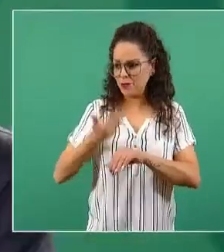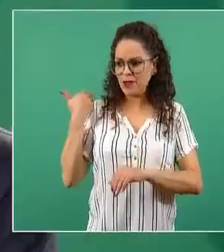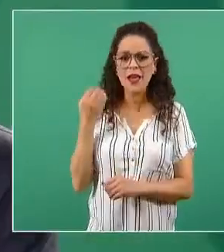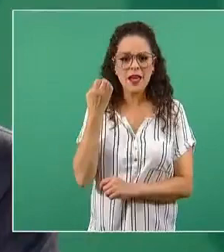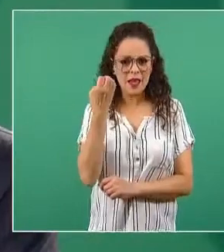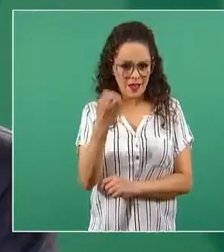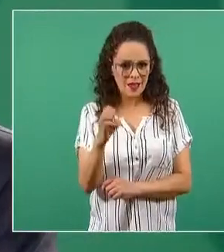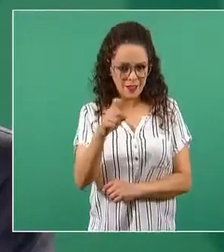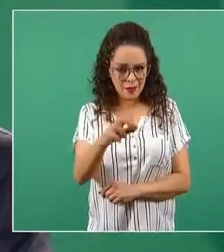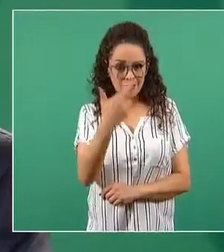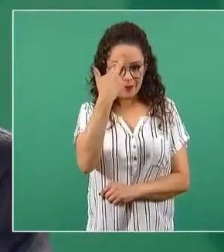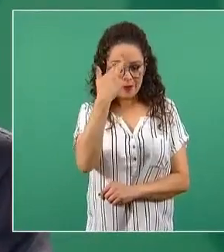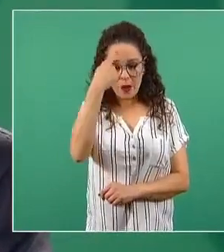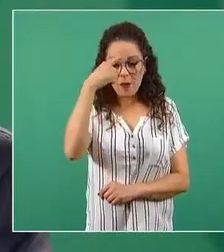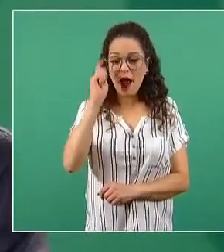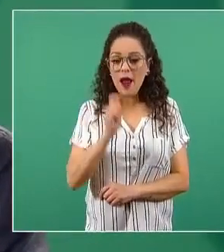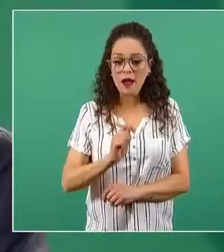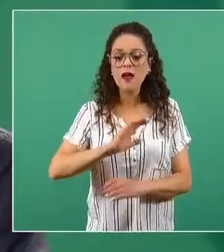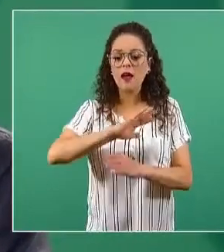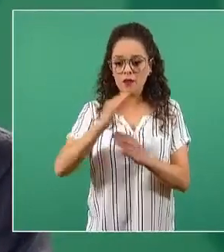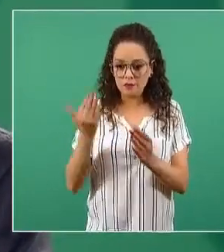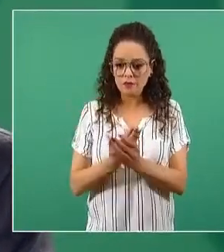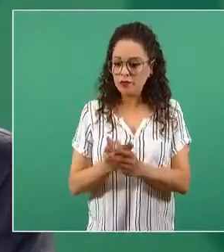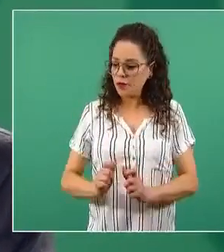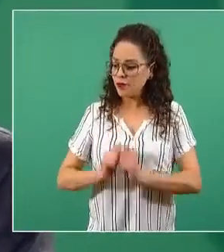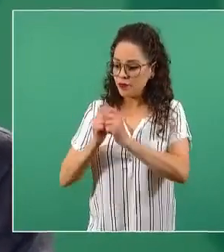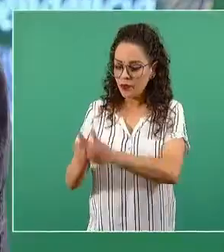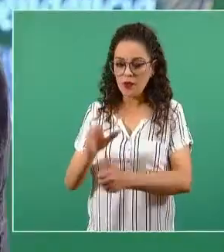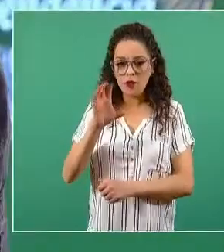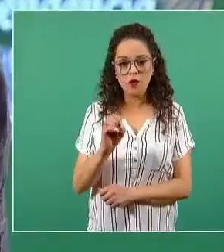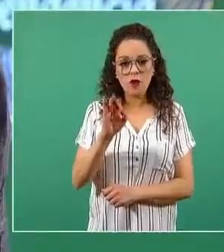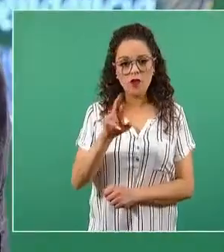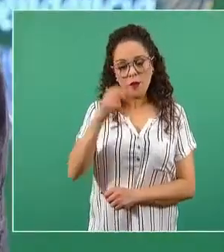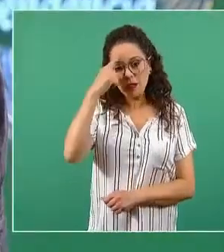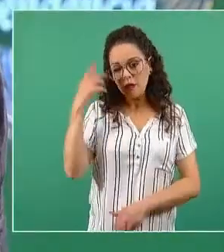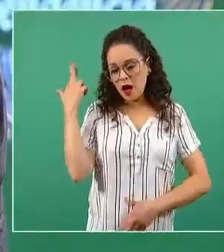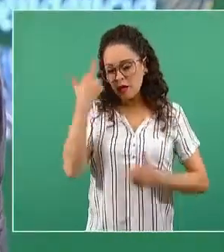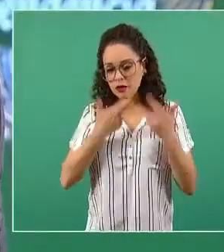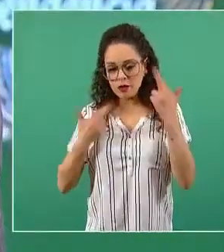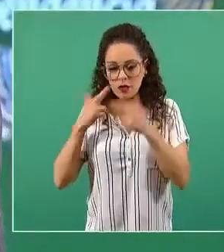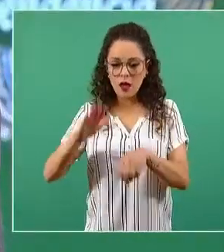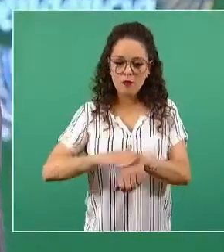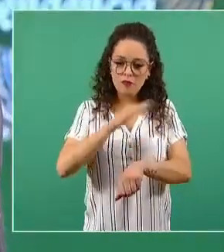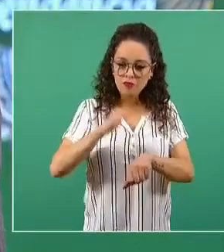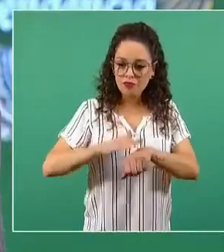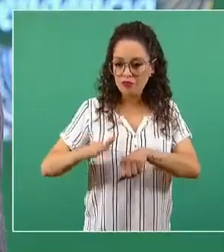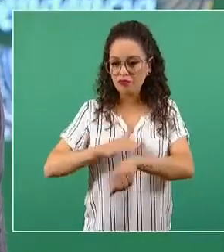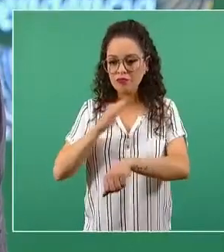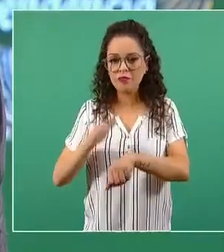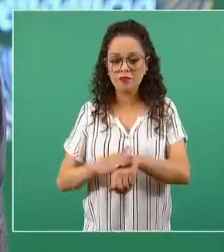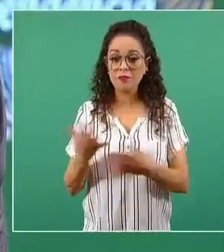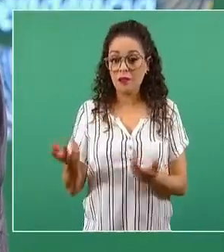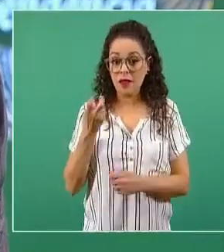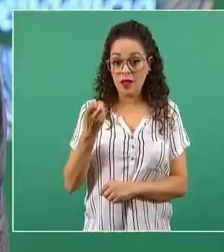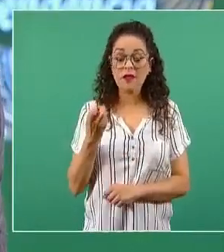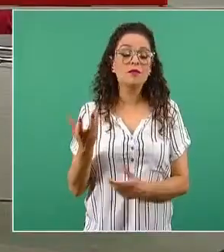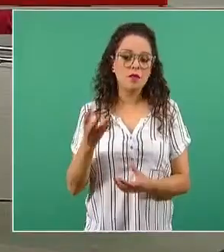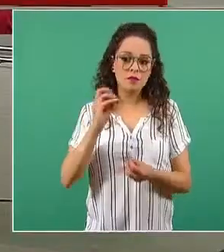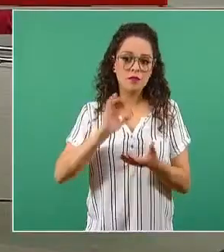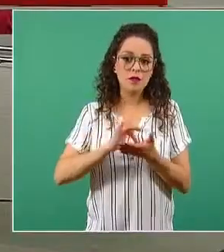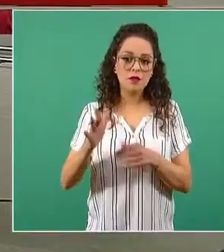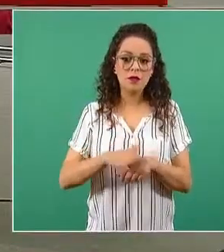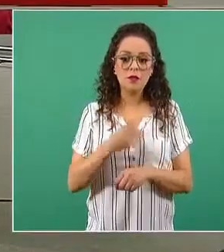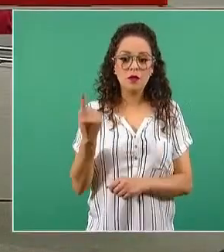para que fuera incorporado directamente a COFEPRIS, analizado, evaluado, y eso fue gracias a que